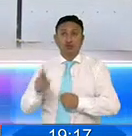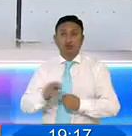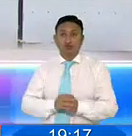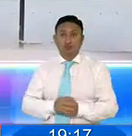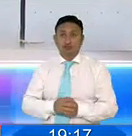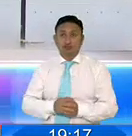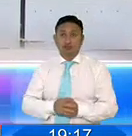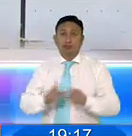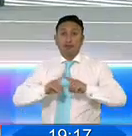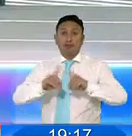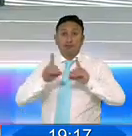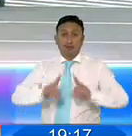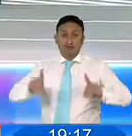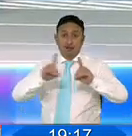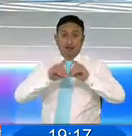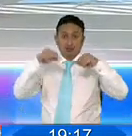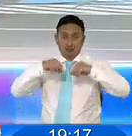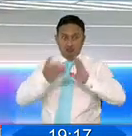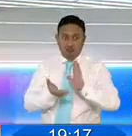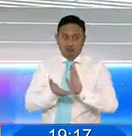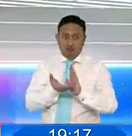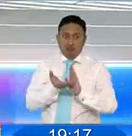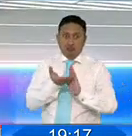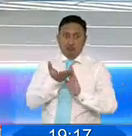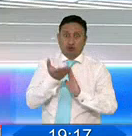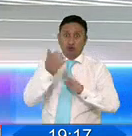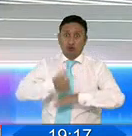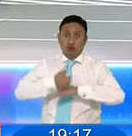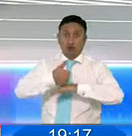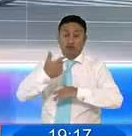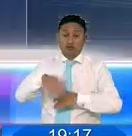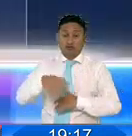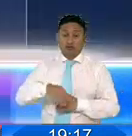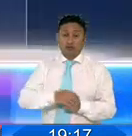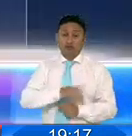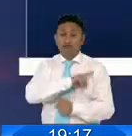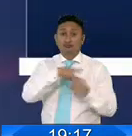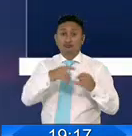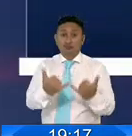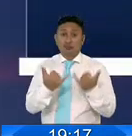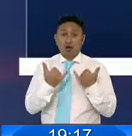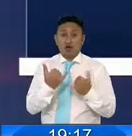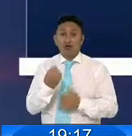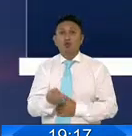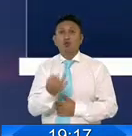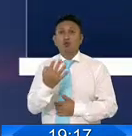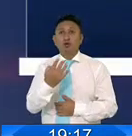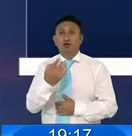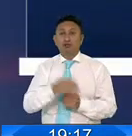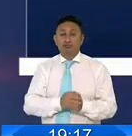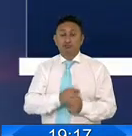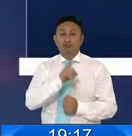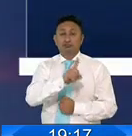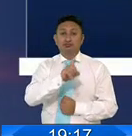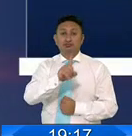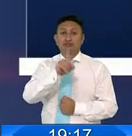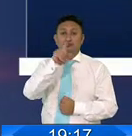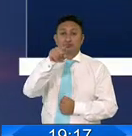Sin embargo, las cifras siguen alarmando a nivel nacional a las autoridades. Hasta el momento, se han confirmado a nivel nacional